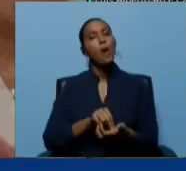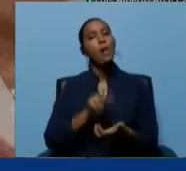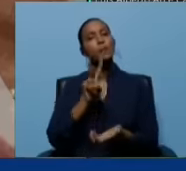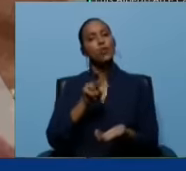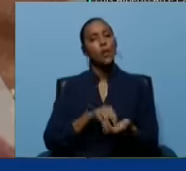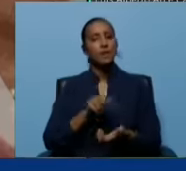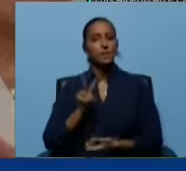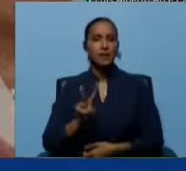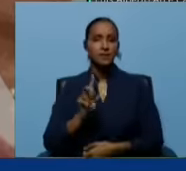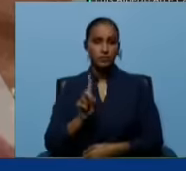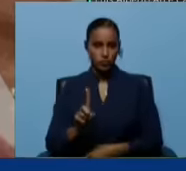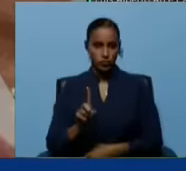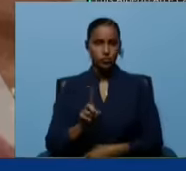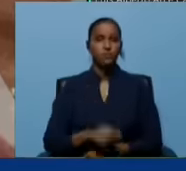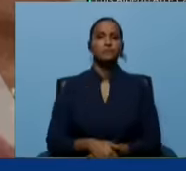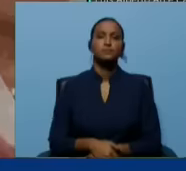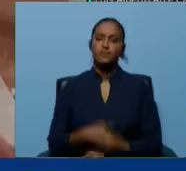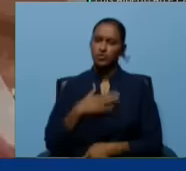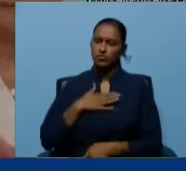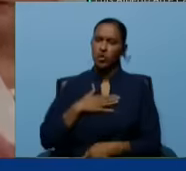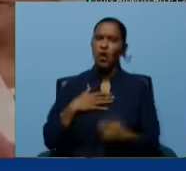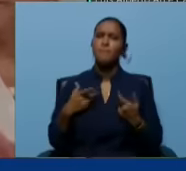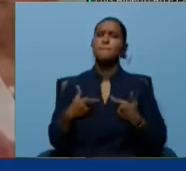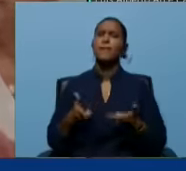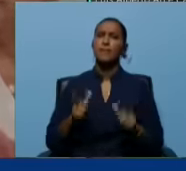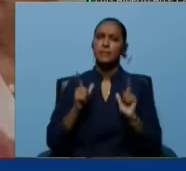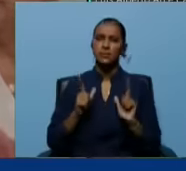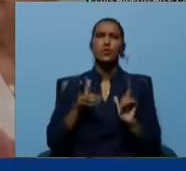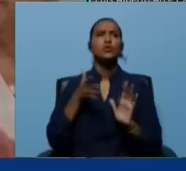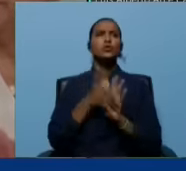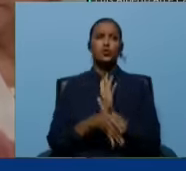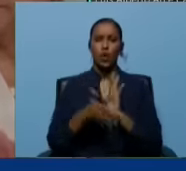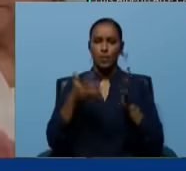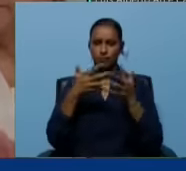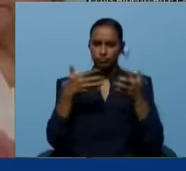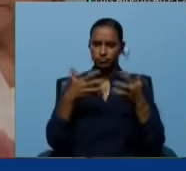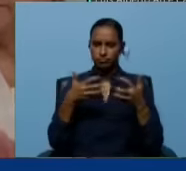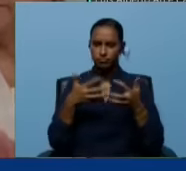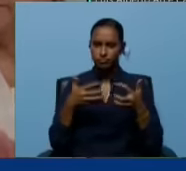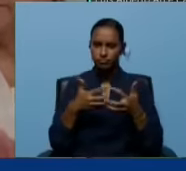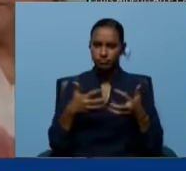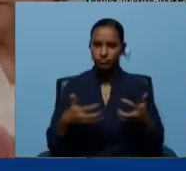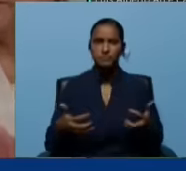cuyo tercer punto me permito citar a continuación.